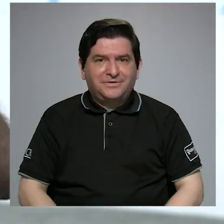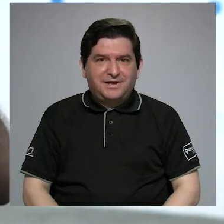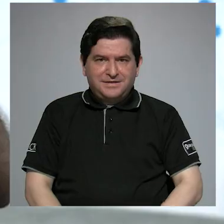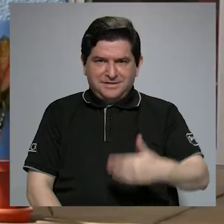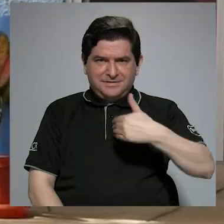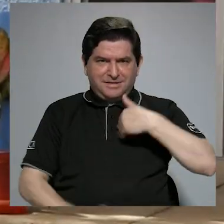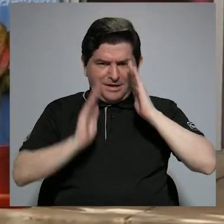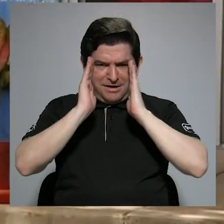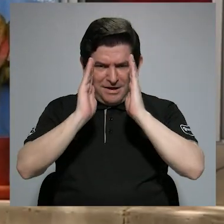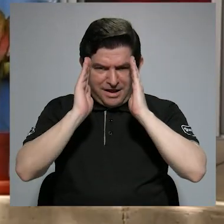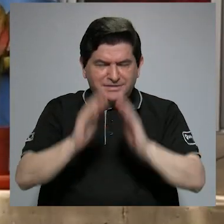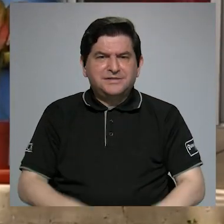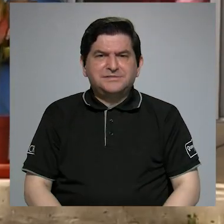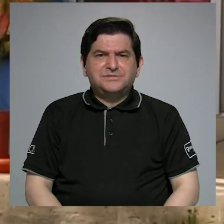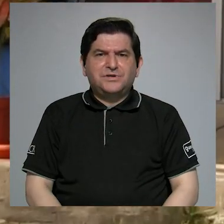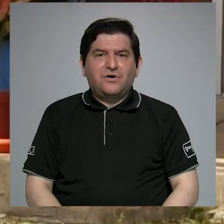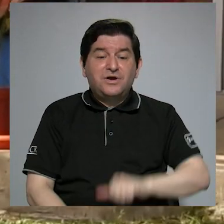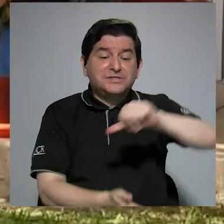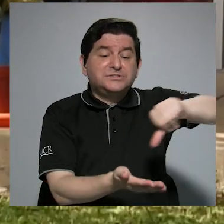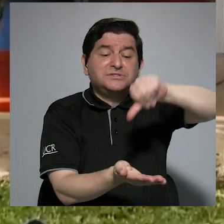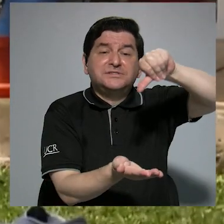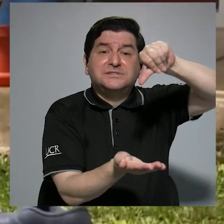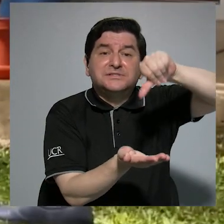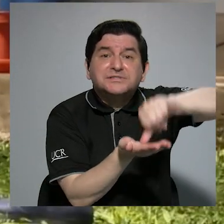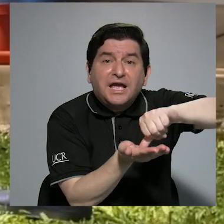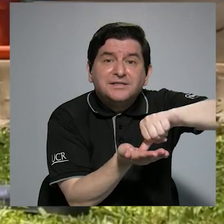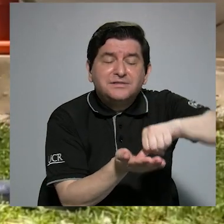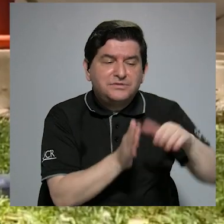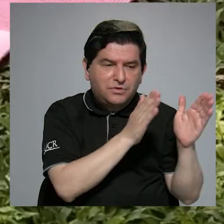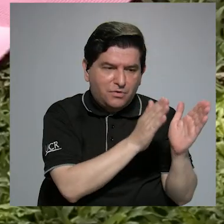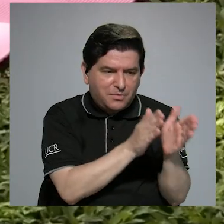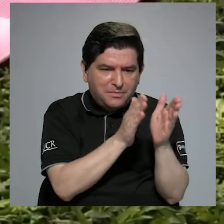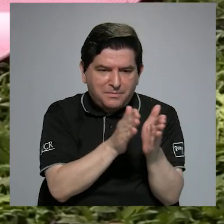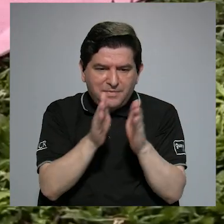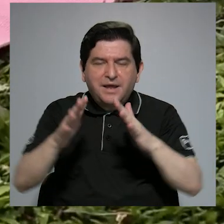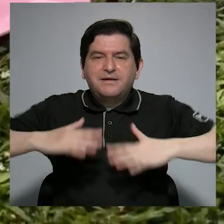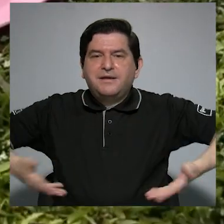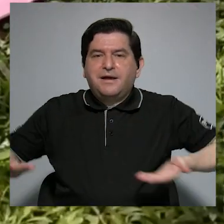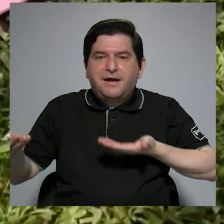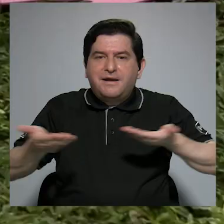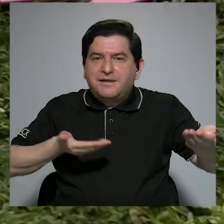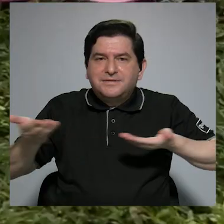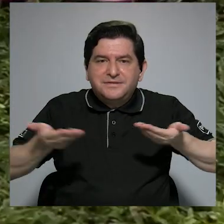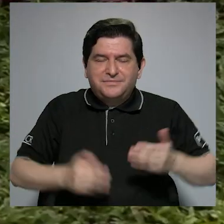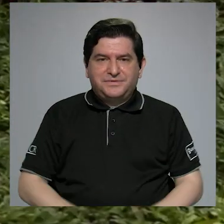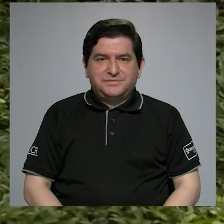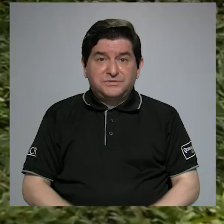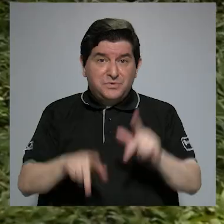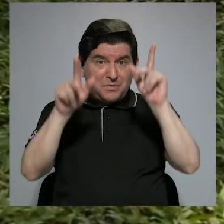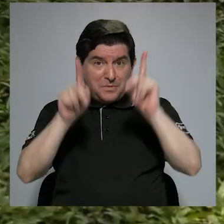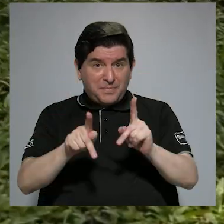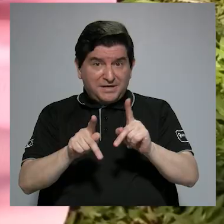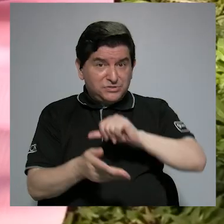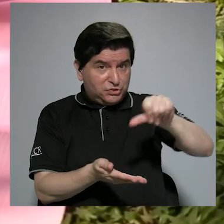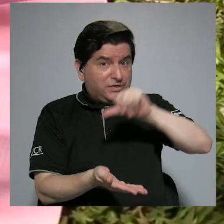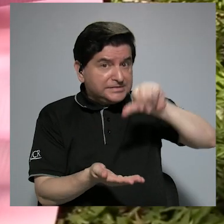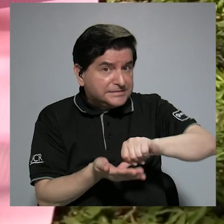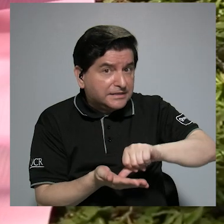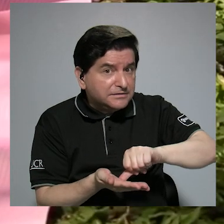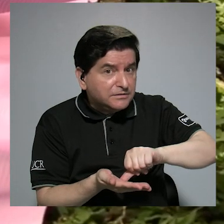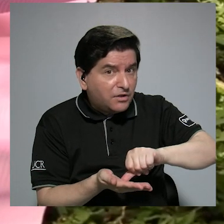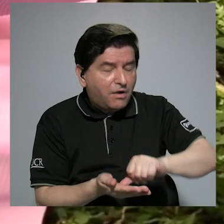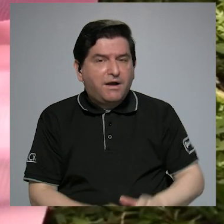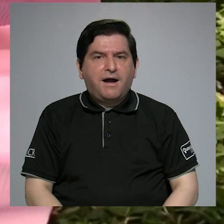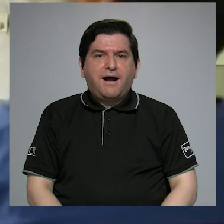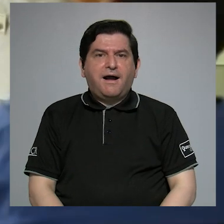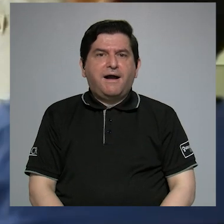personas que reciben atención deberían ser el centro de cómo organizamos esos servicios. Y si las personas son el